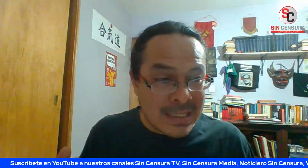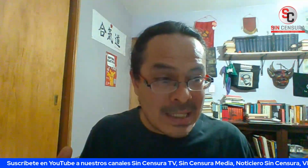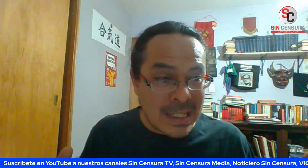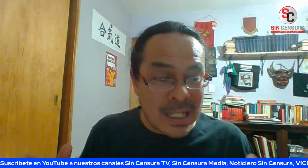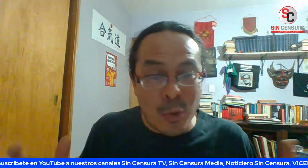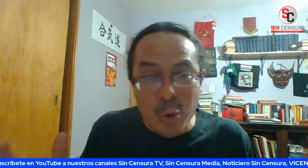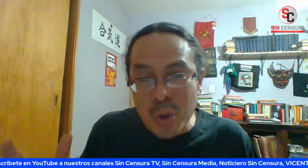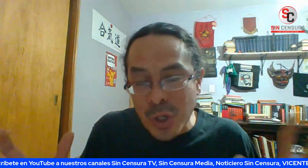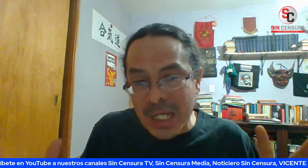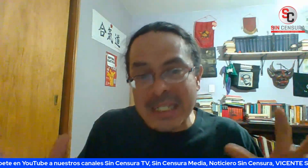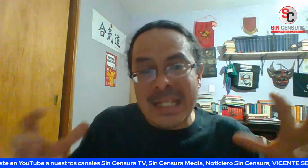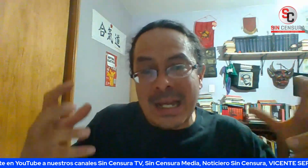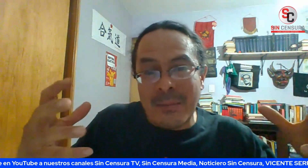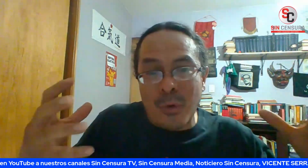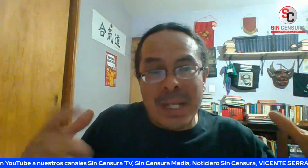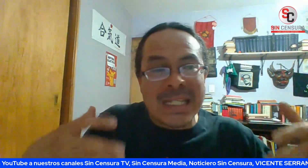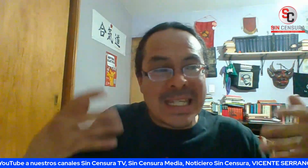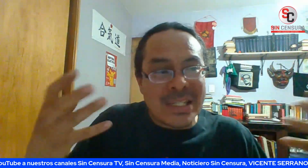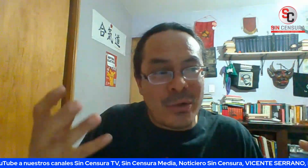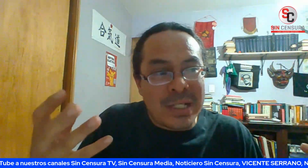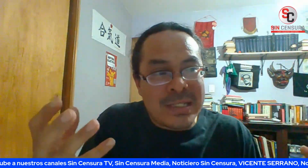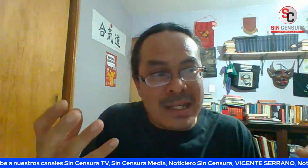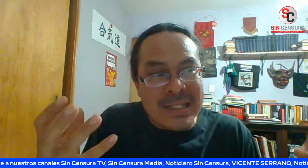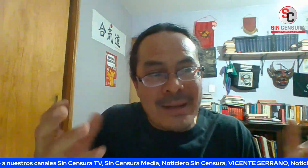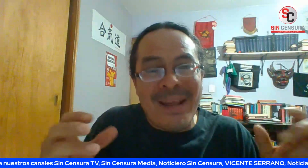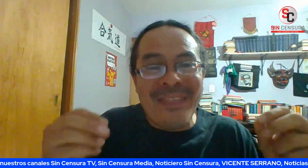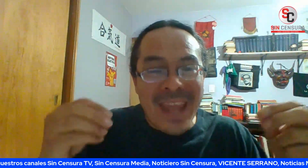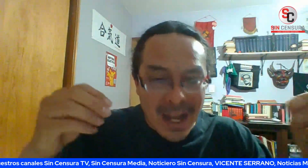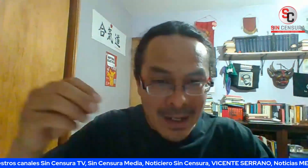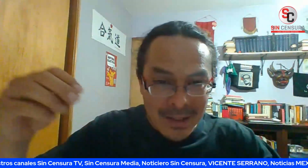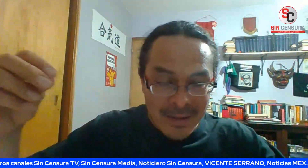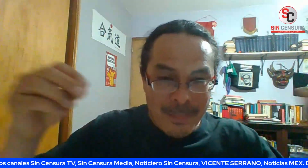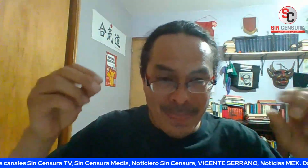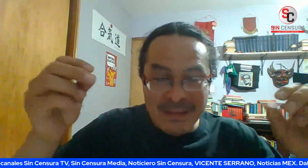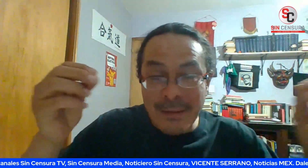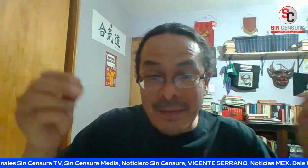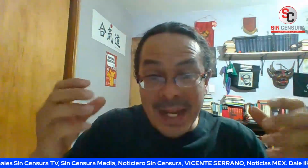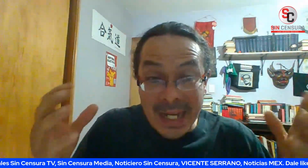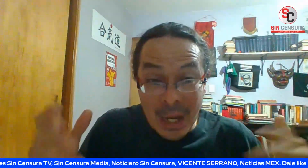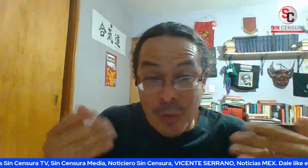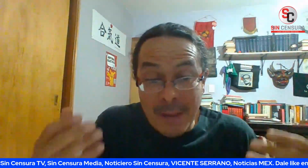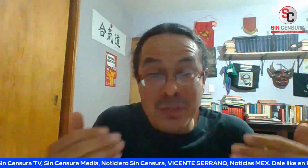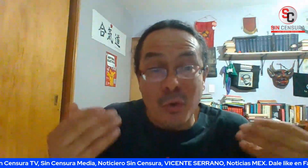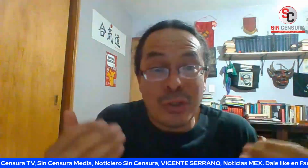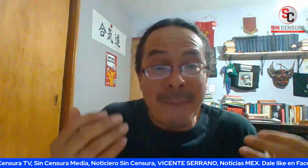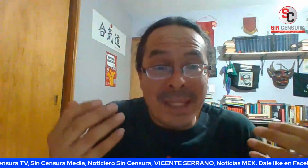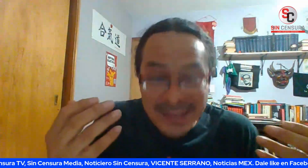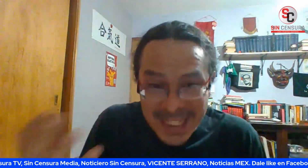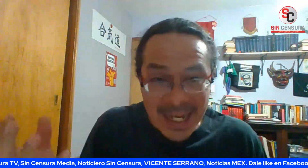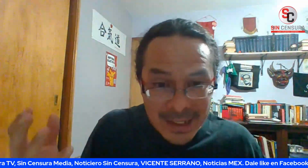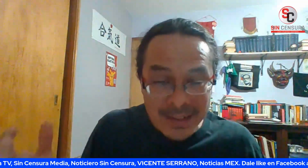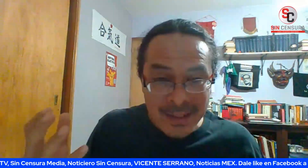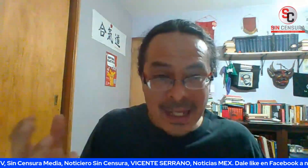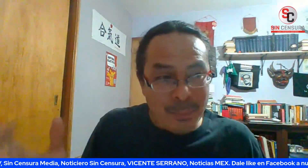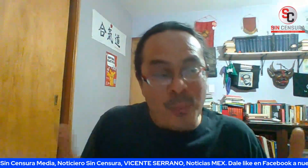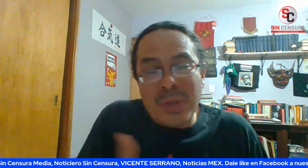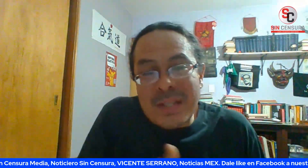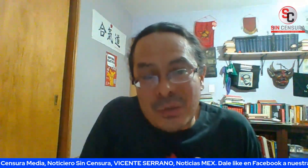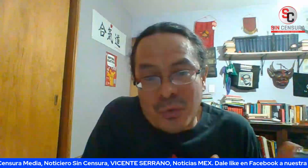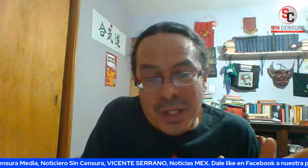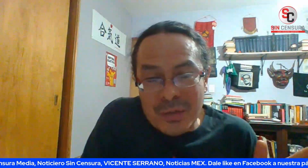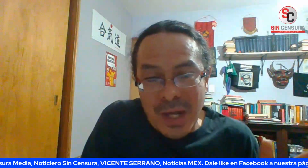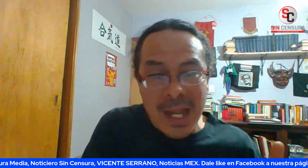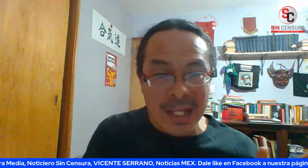Y incluso en esta movilización, esta bandera que era una absoluta mentira, el